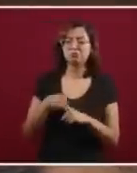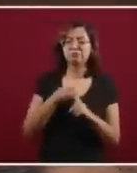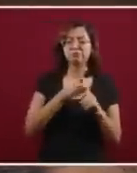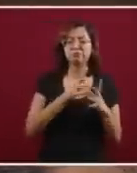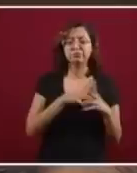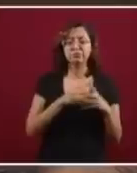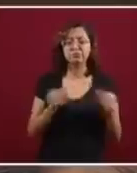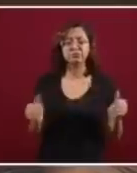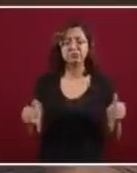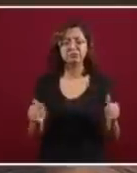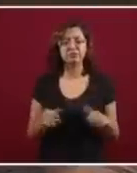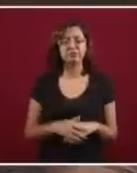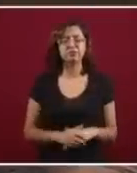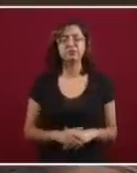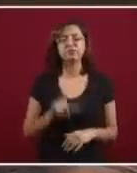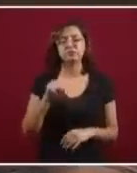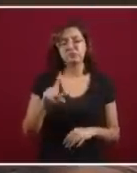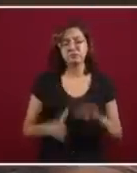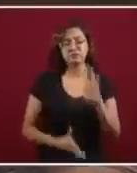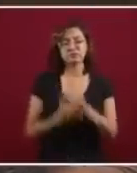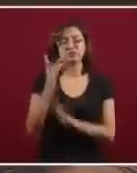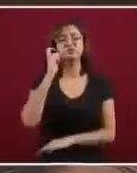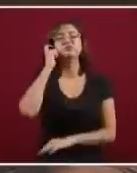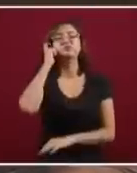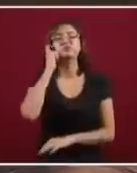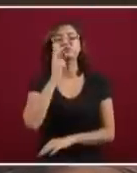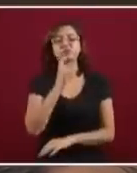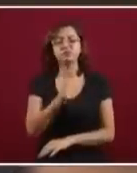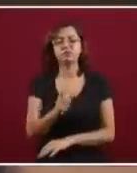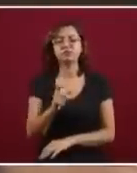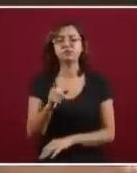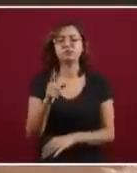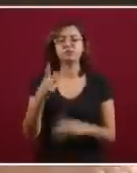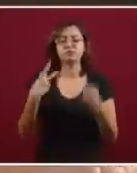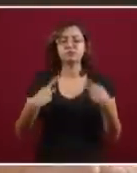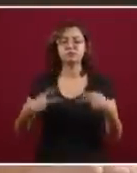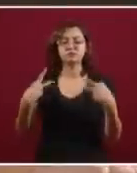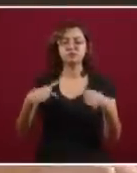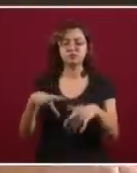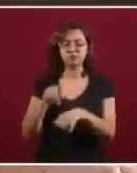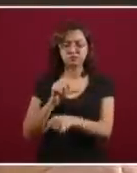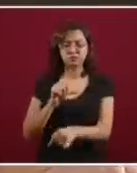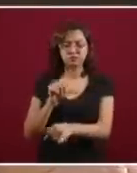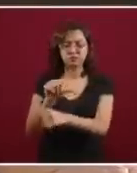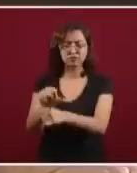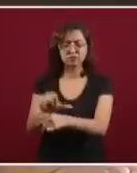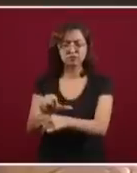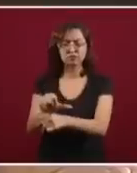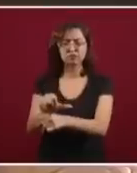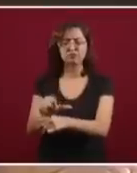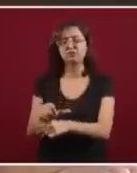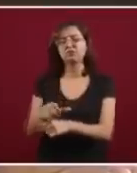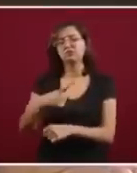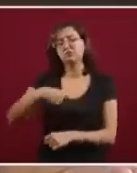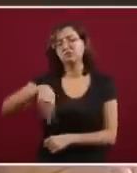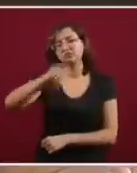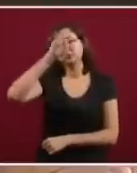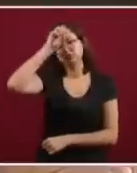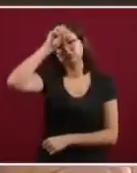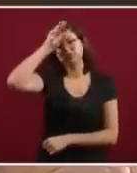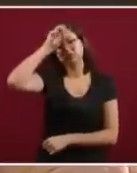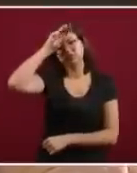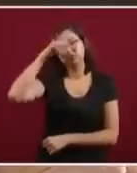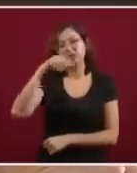reciente visita que usted tuvo a guerrero se acercaron con usted unos mineros de la